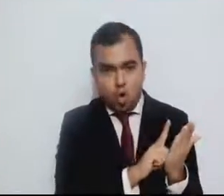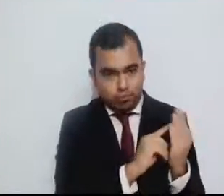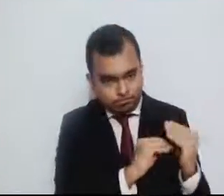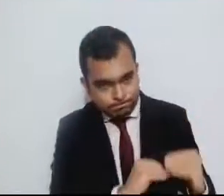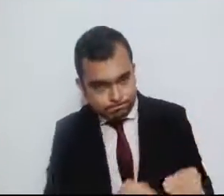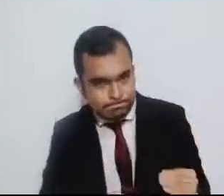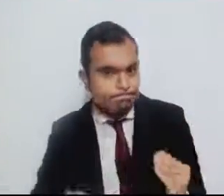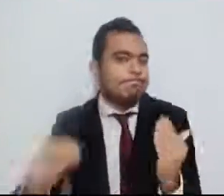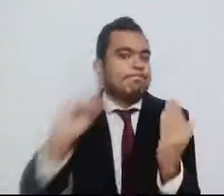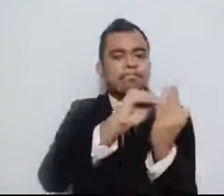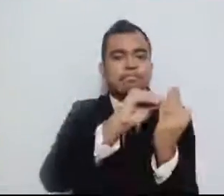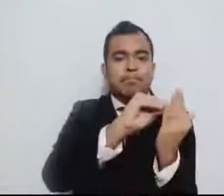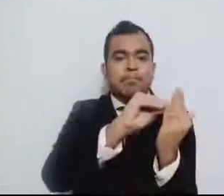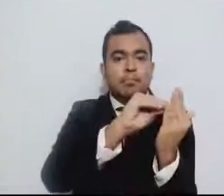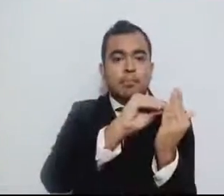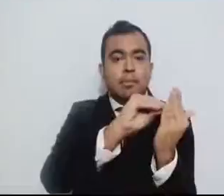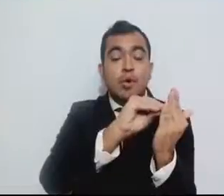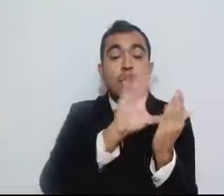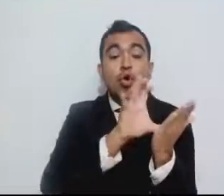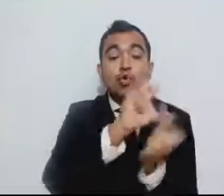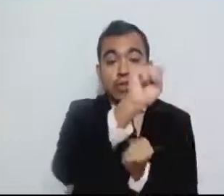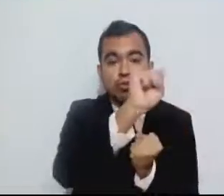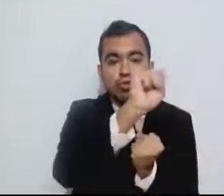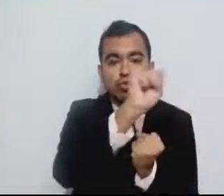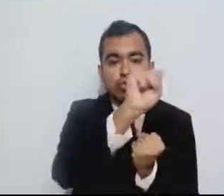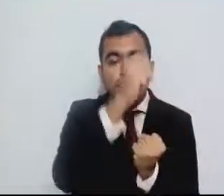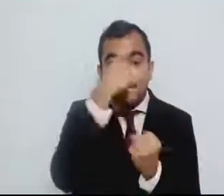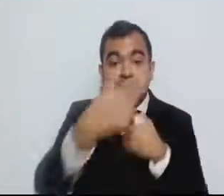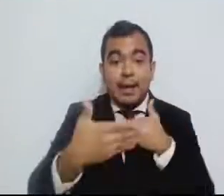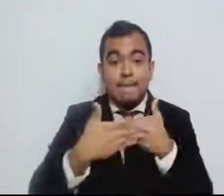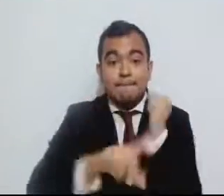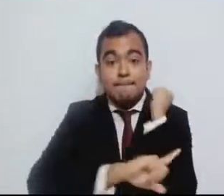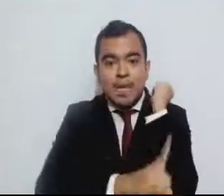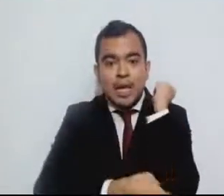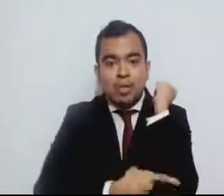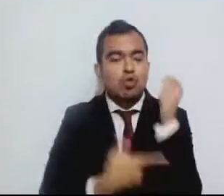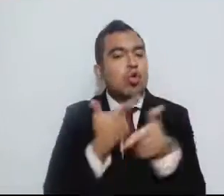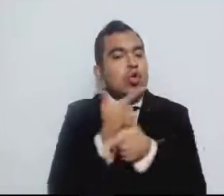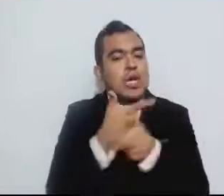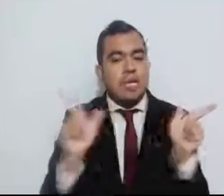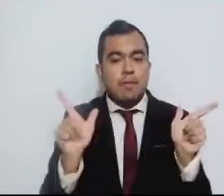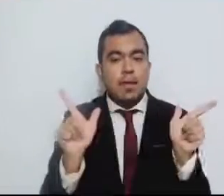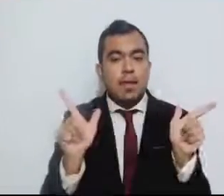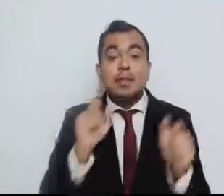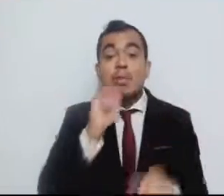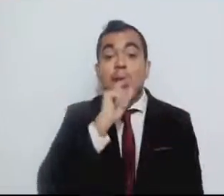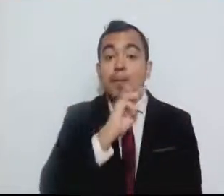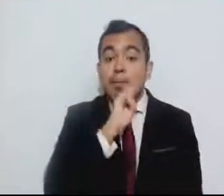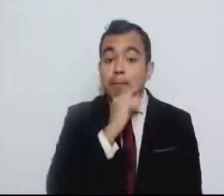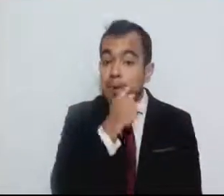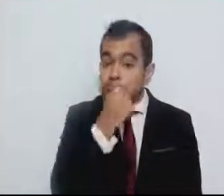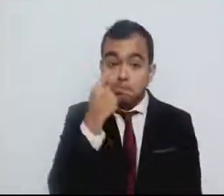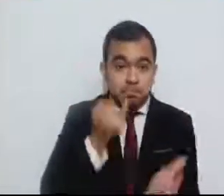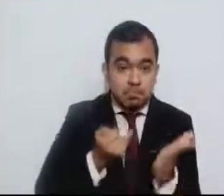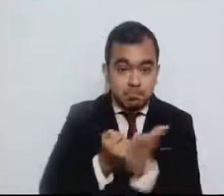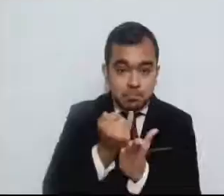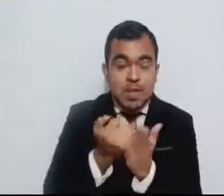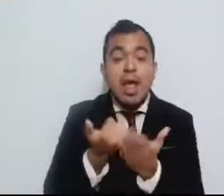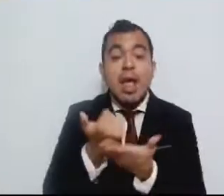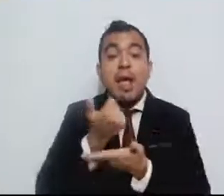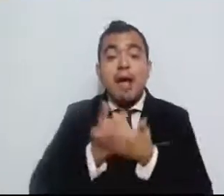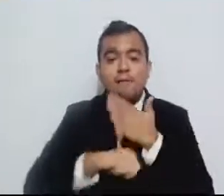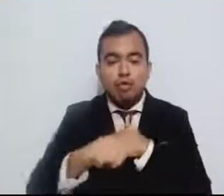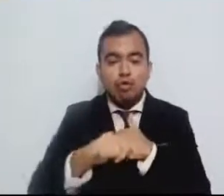libre y también la maternidad, el aborto sea completamente libre y gratuito.